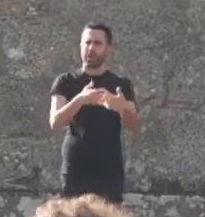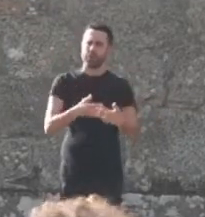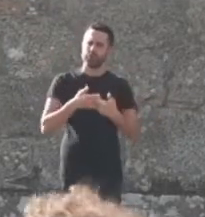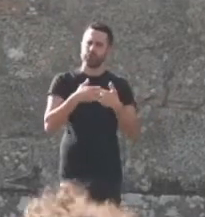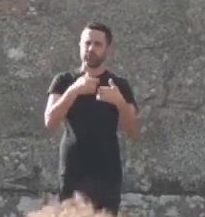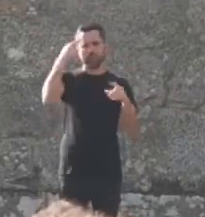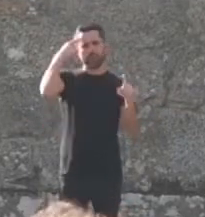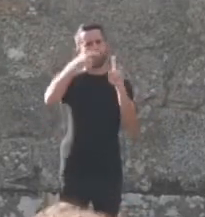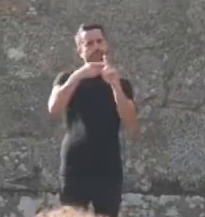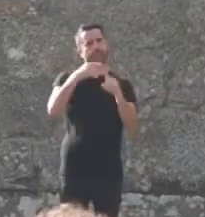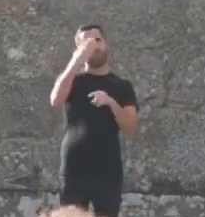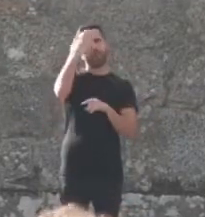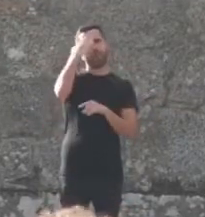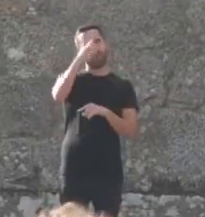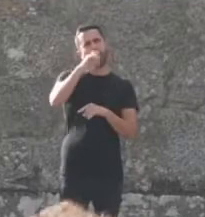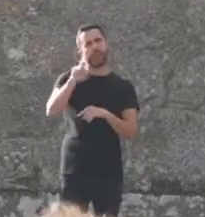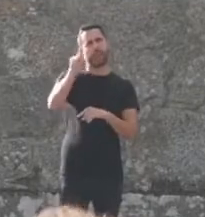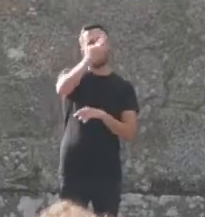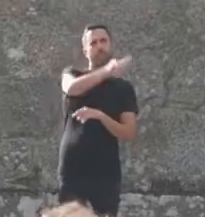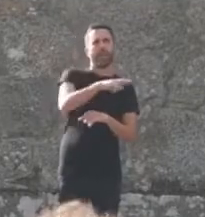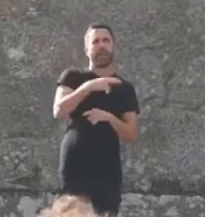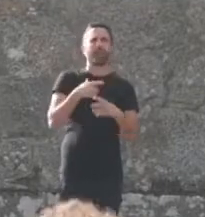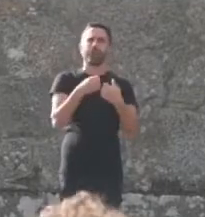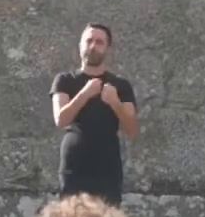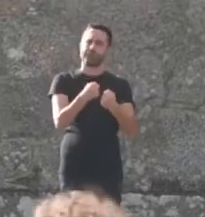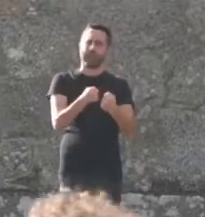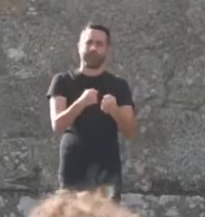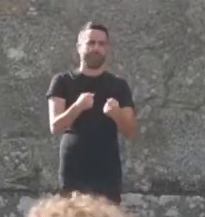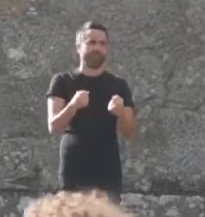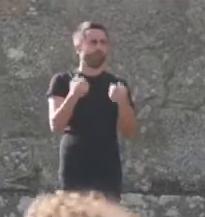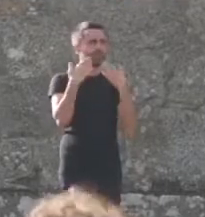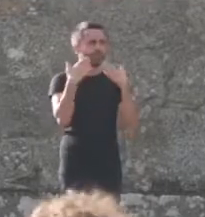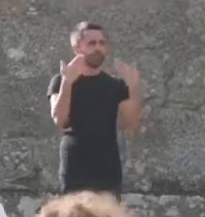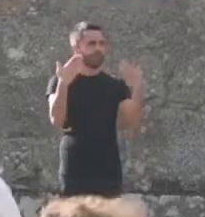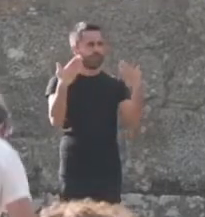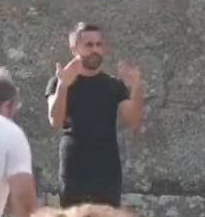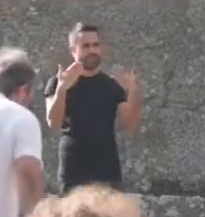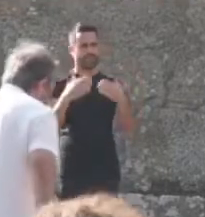tesón e con forza. Moitas grazas.